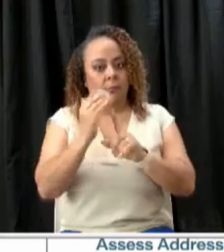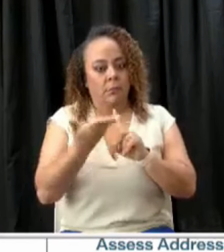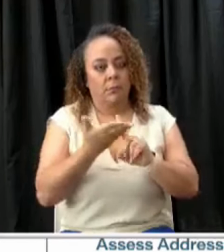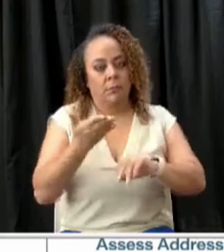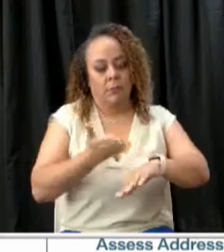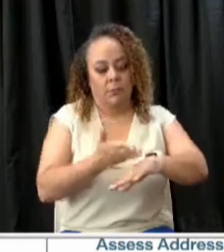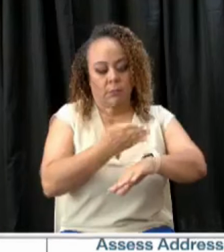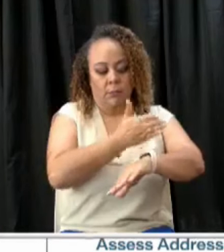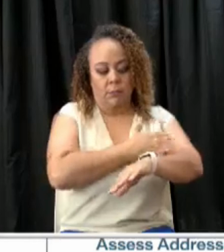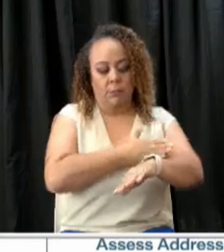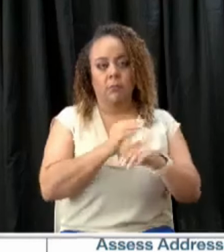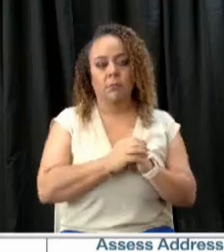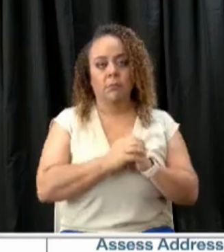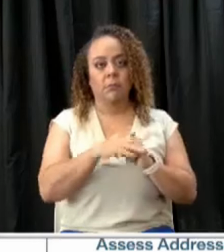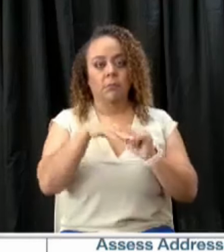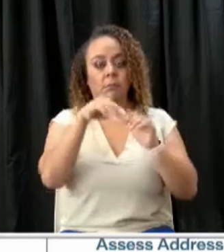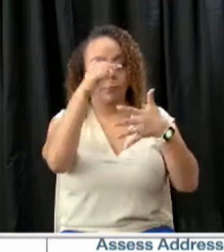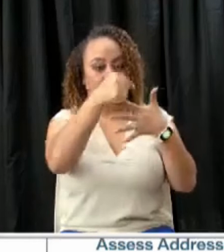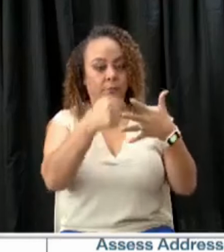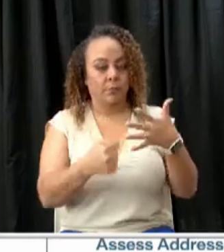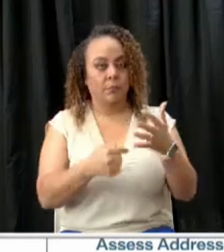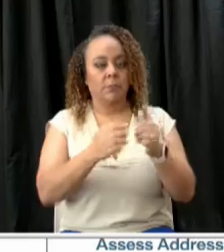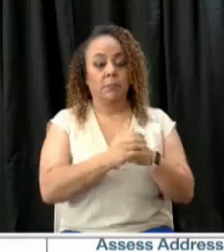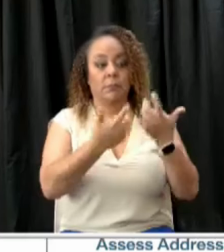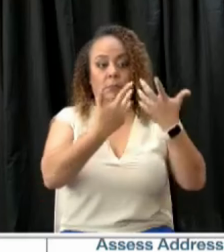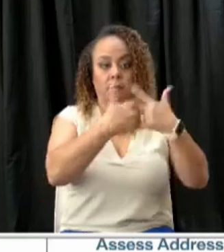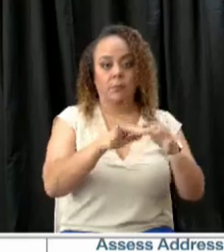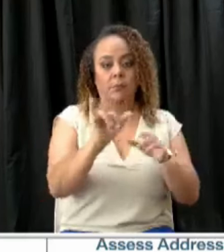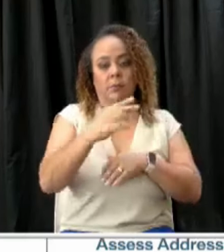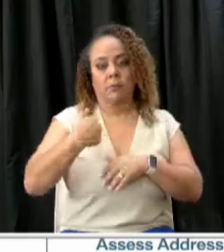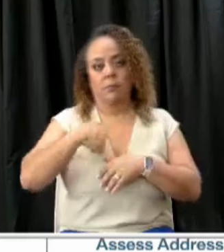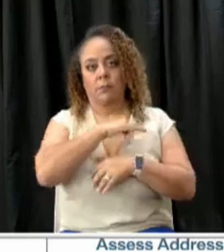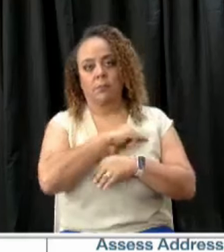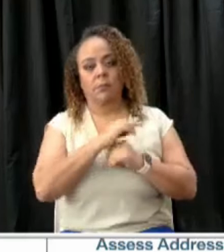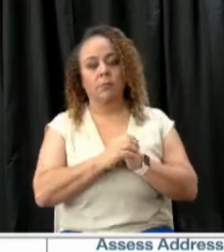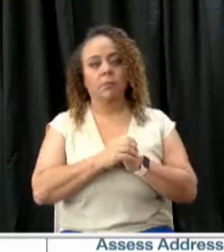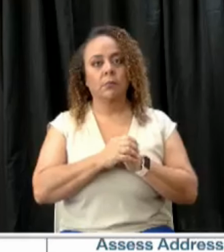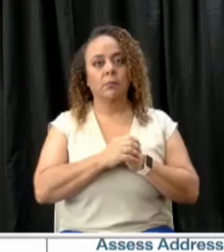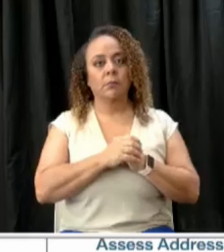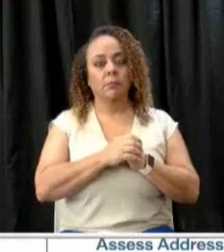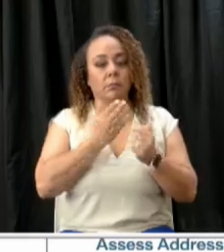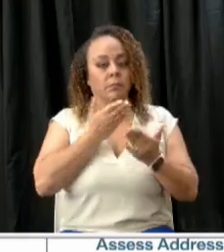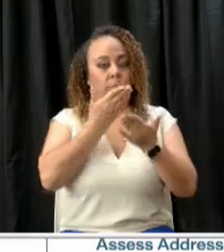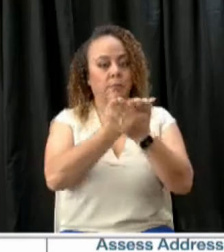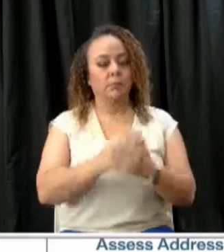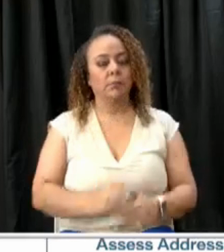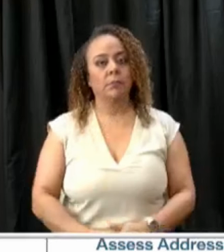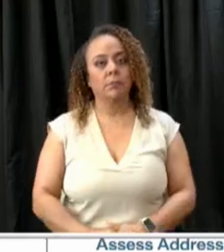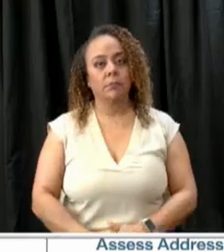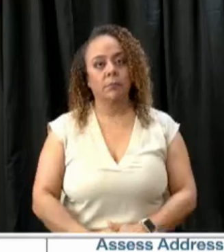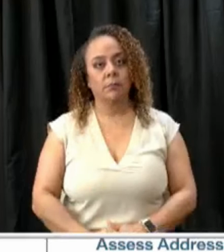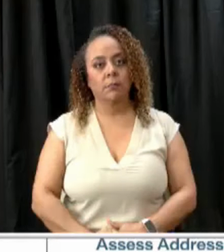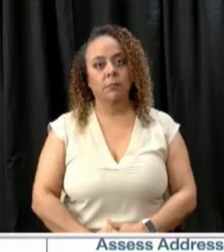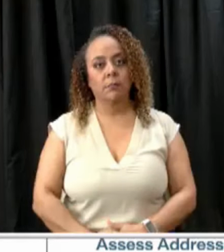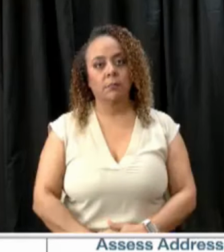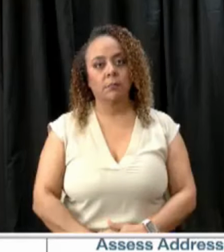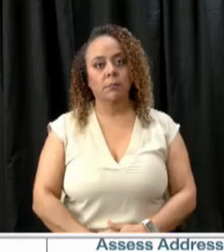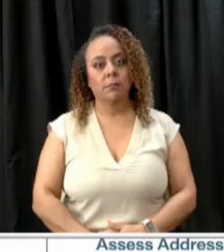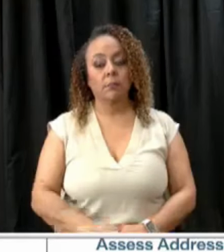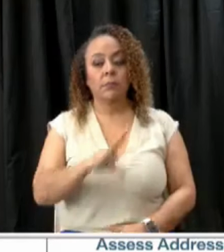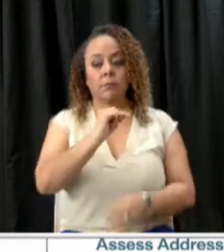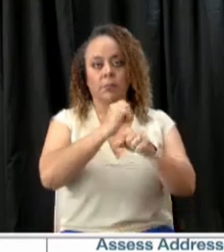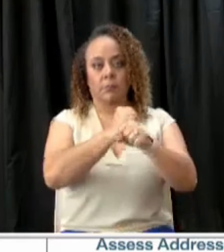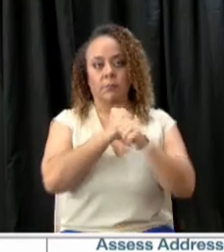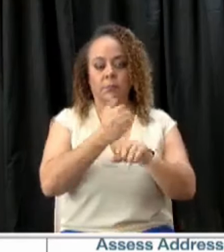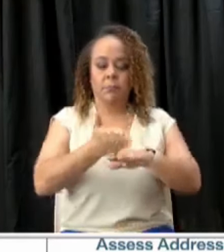están mejorando los indicadores que tanto la empresa como nosotros estemos proponiendo y